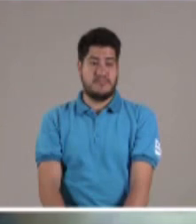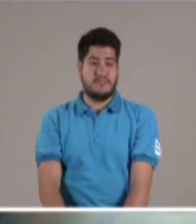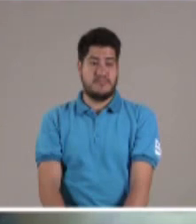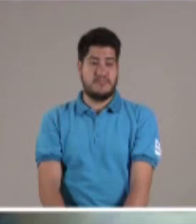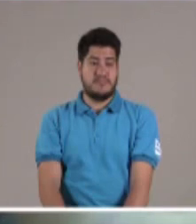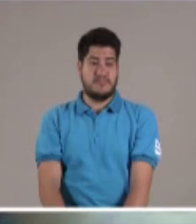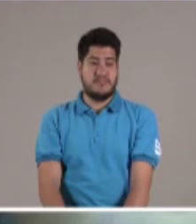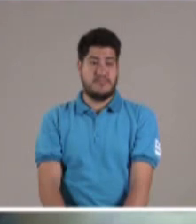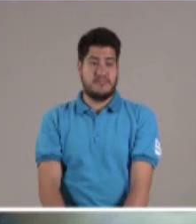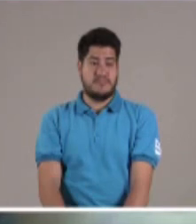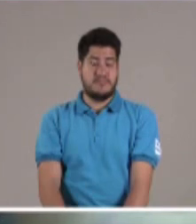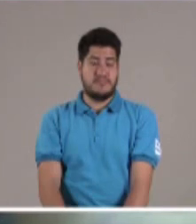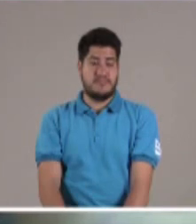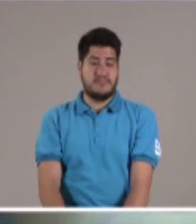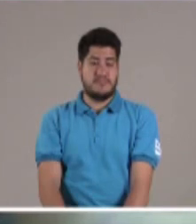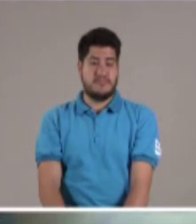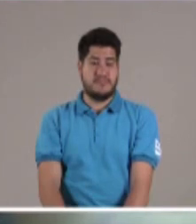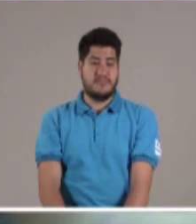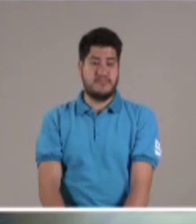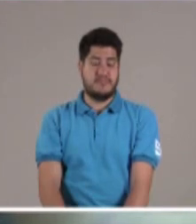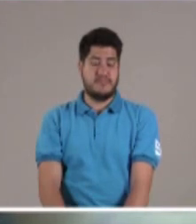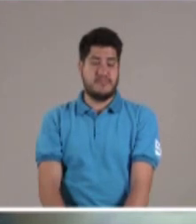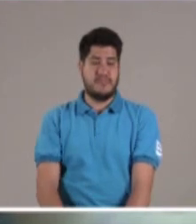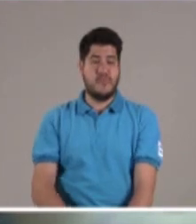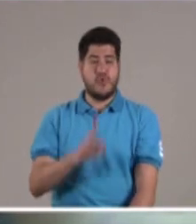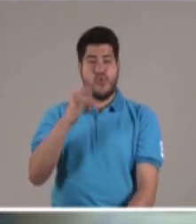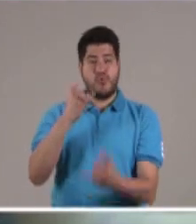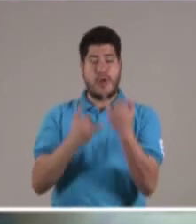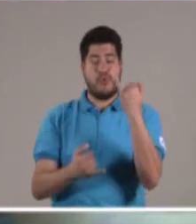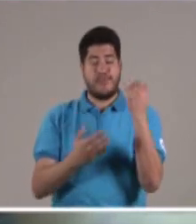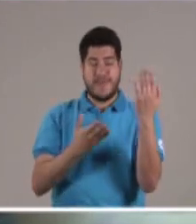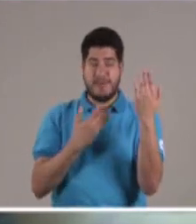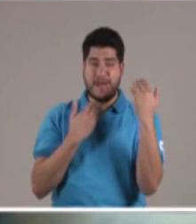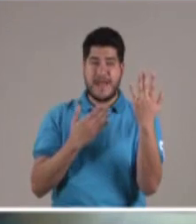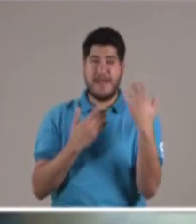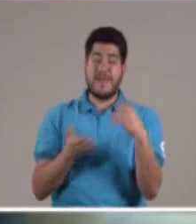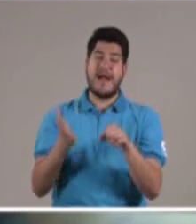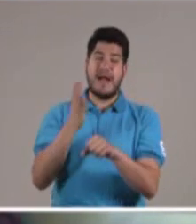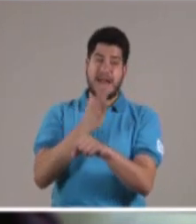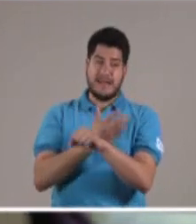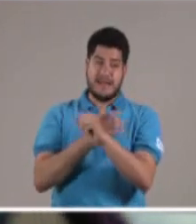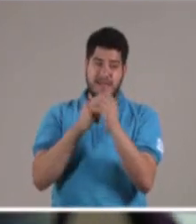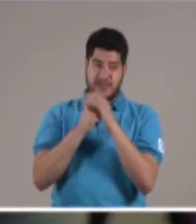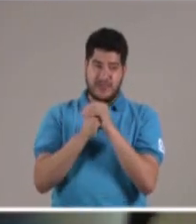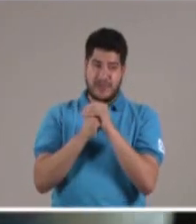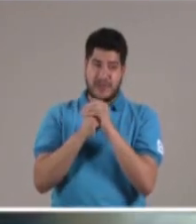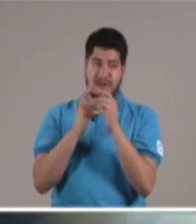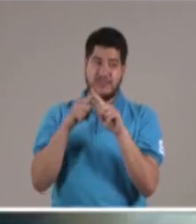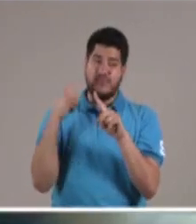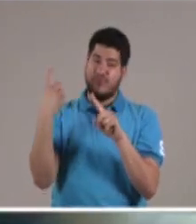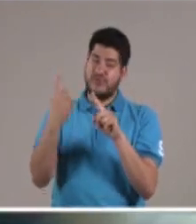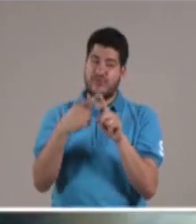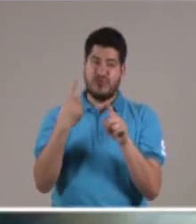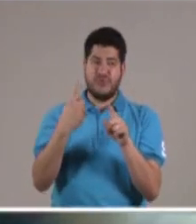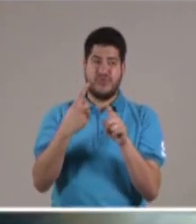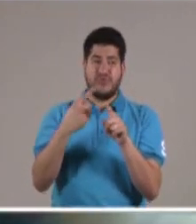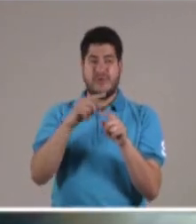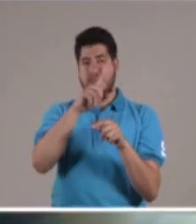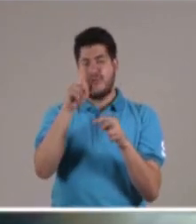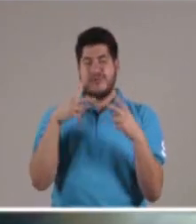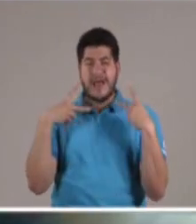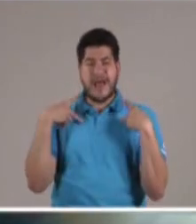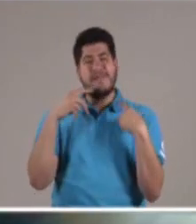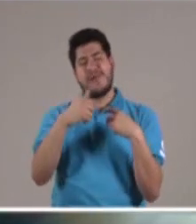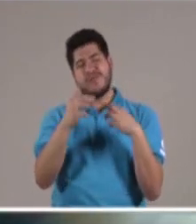orar una última llamada antes de orar en general habrá alguien más